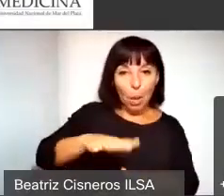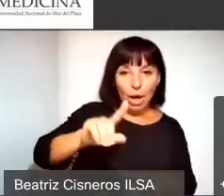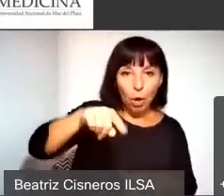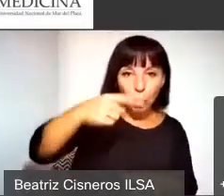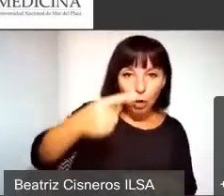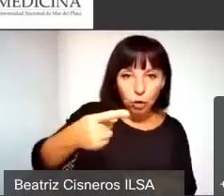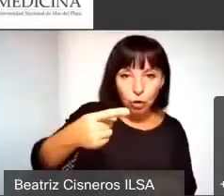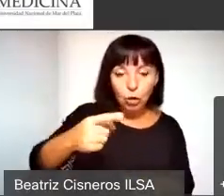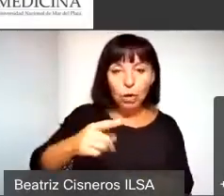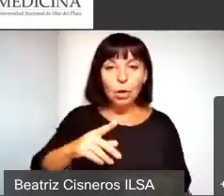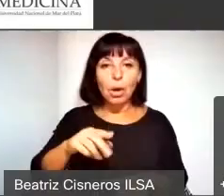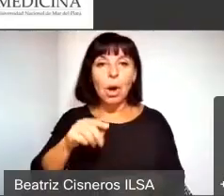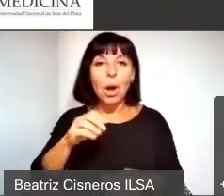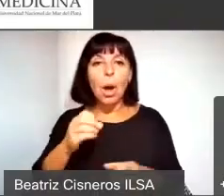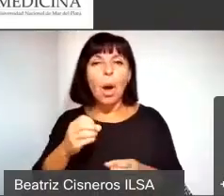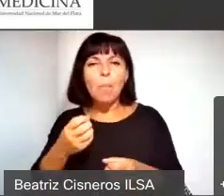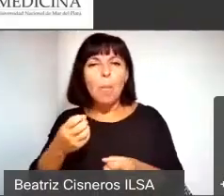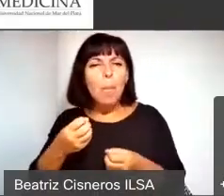cabeza es